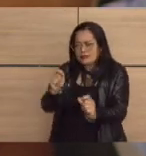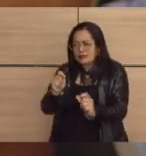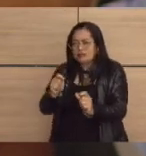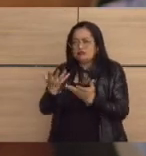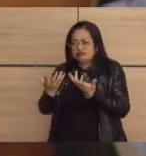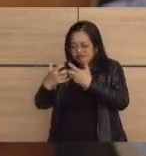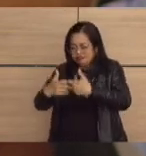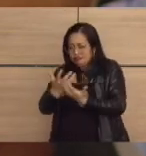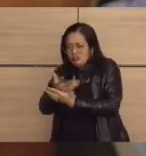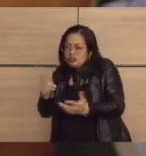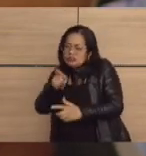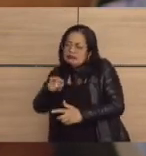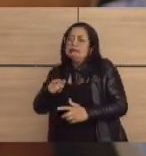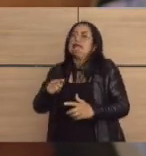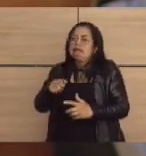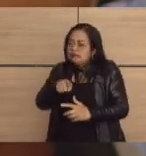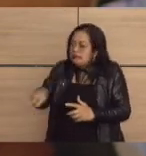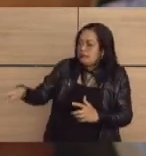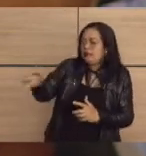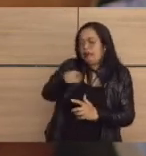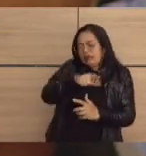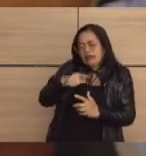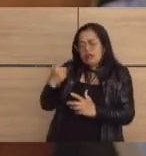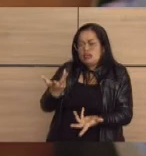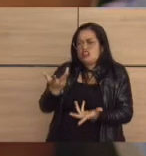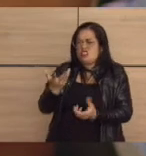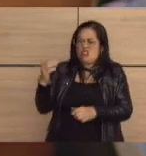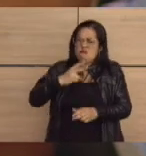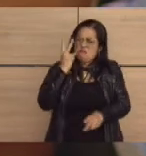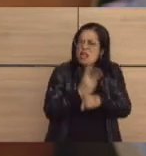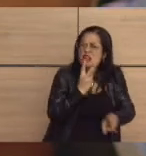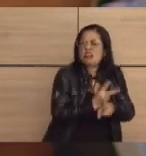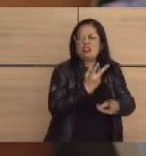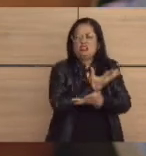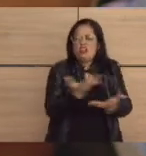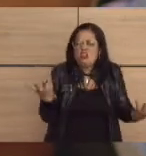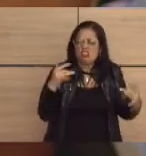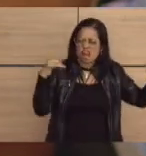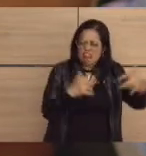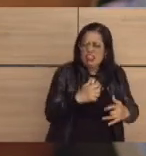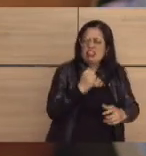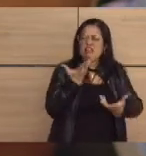de cualquier noción de barbarie y de cualquier noción de salvajismo y de primitivismo.